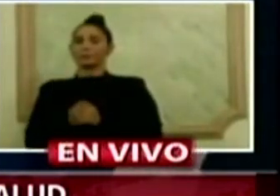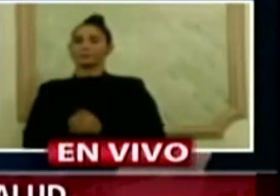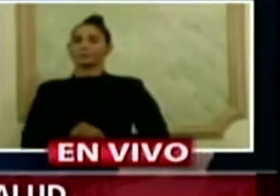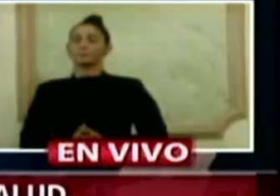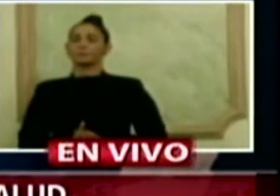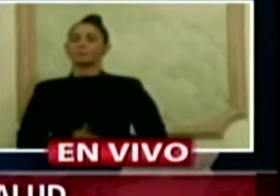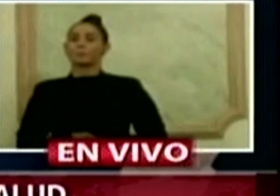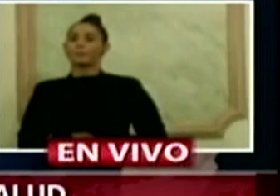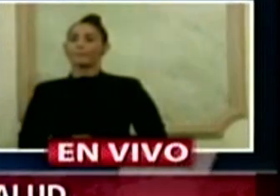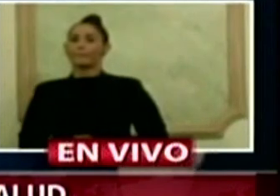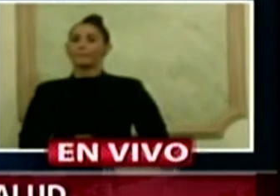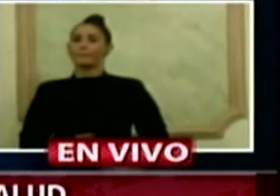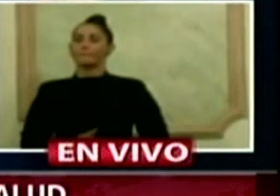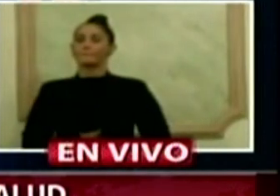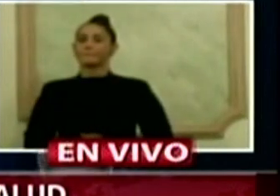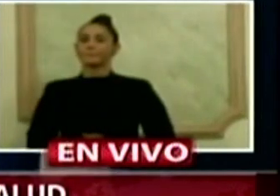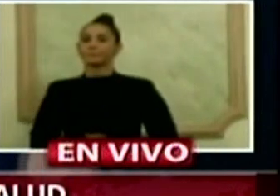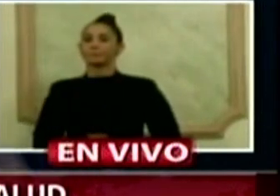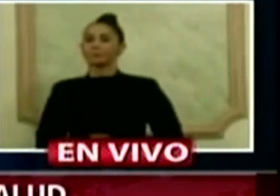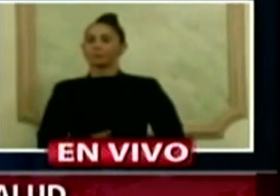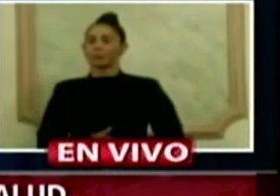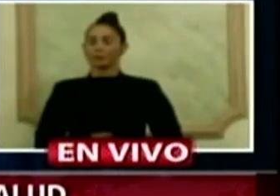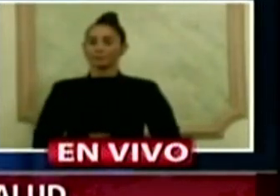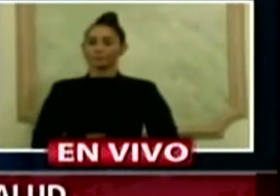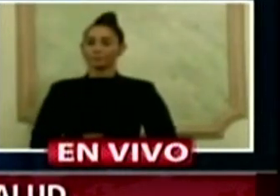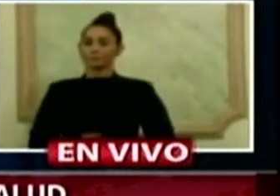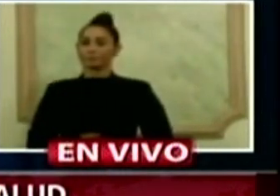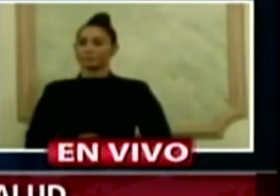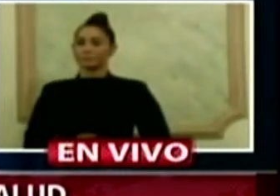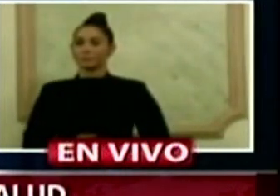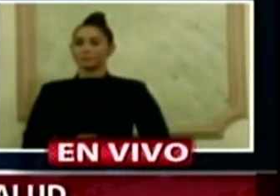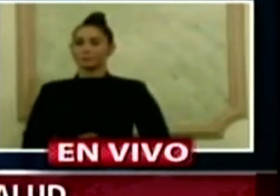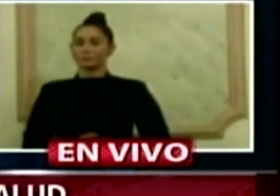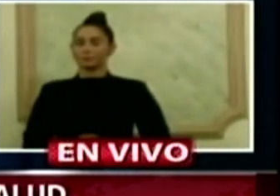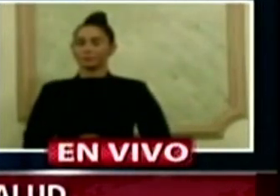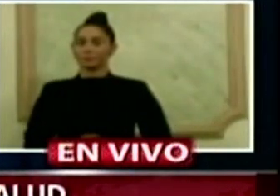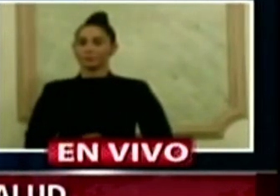patriótico. Y por eso,